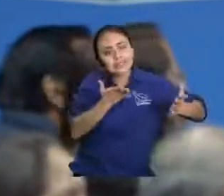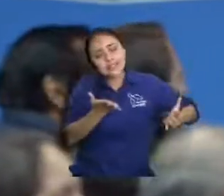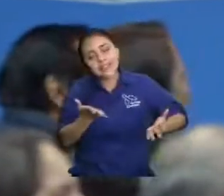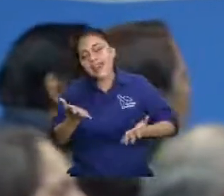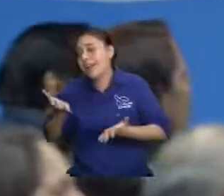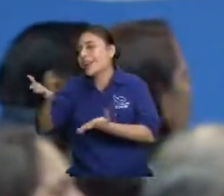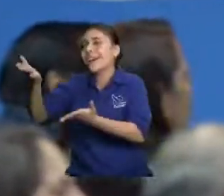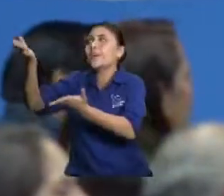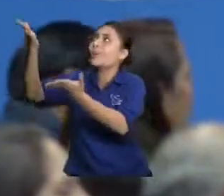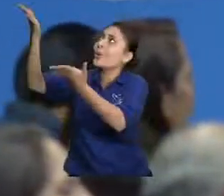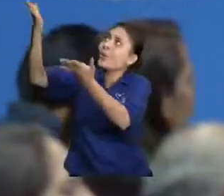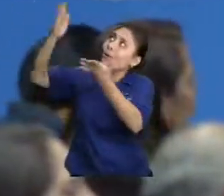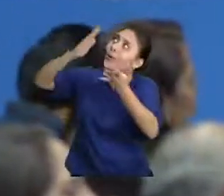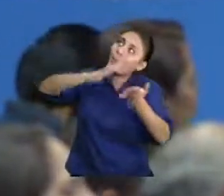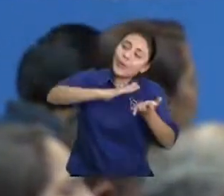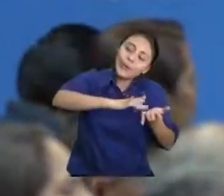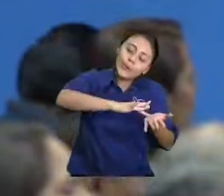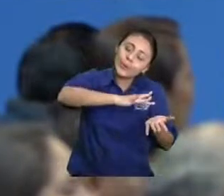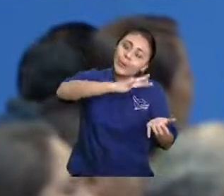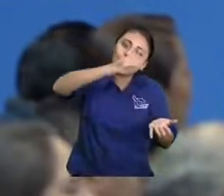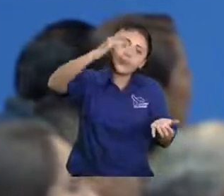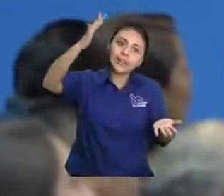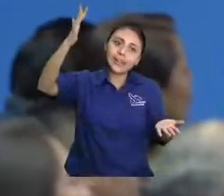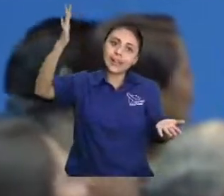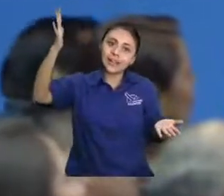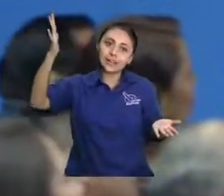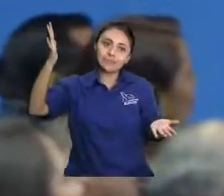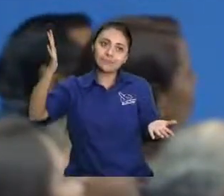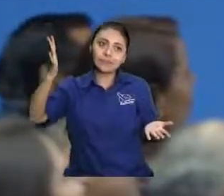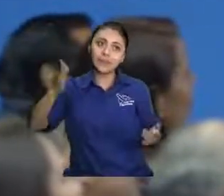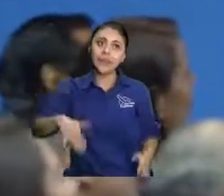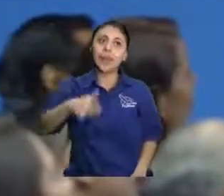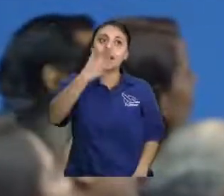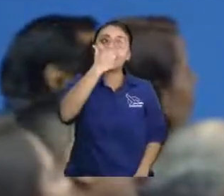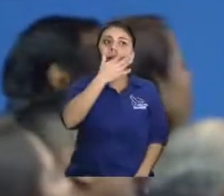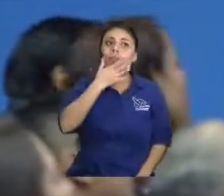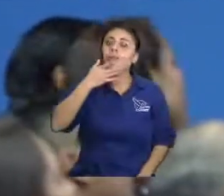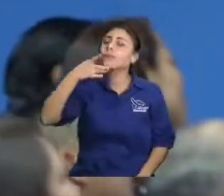Dios sea la gloria.